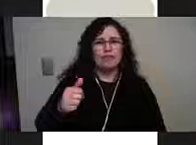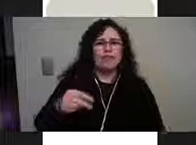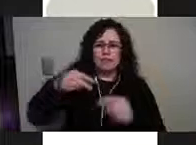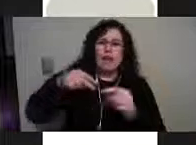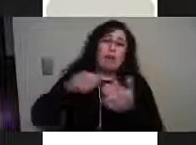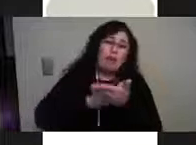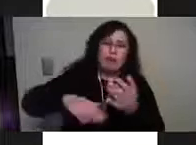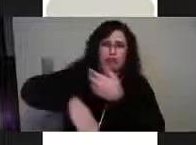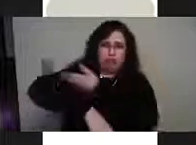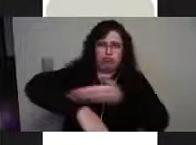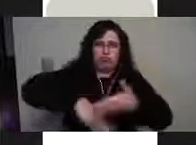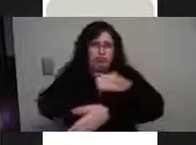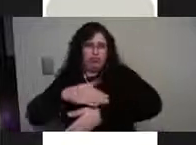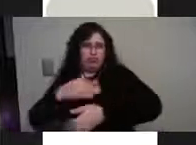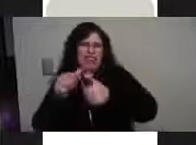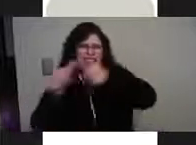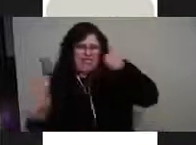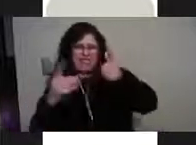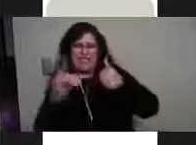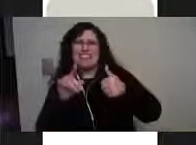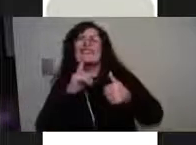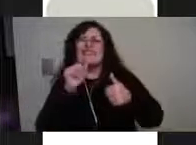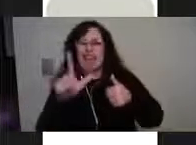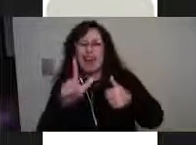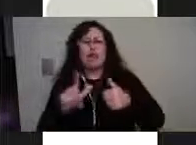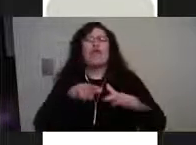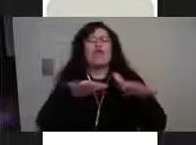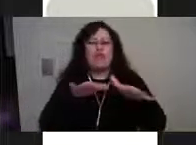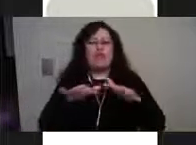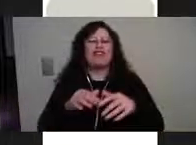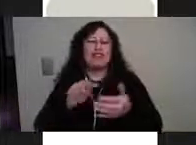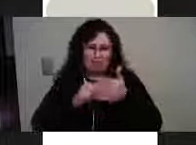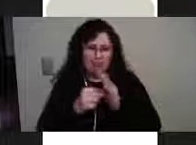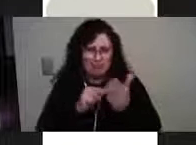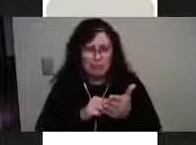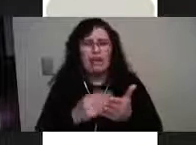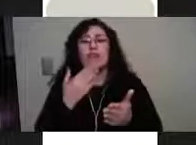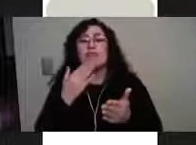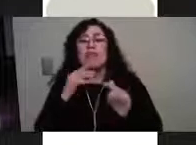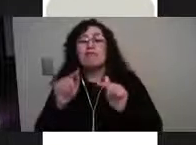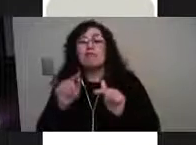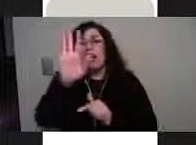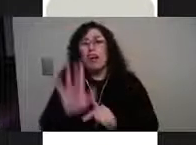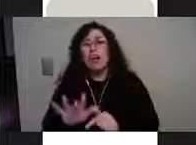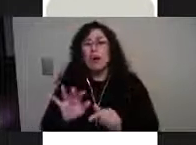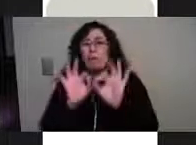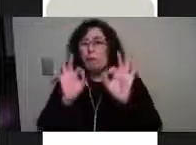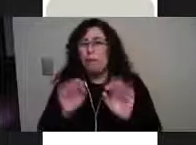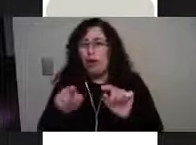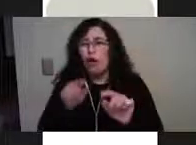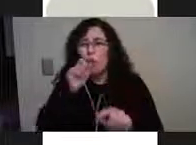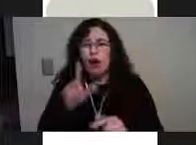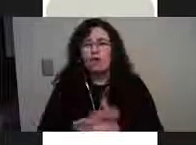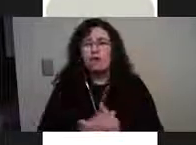superiores como a nivel ah, facial. Y la gran particularidad de estos niños es que